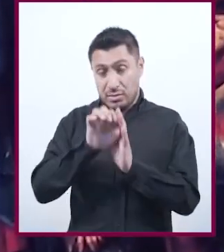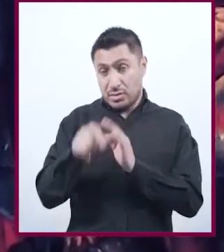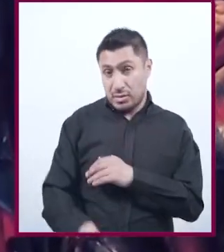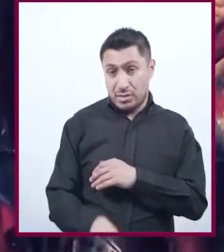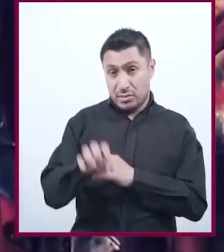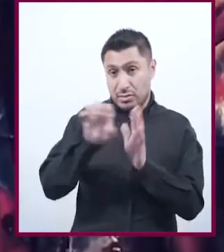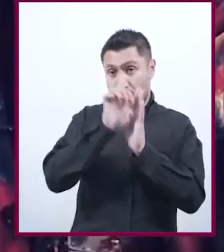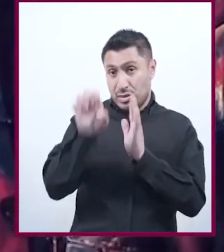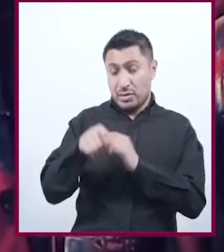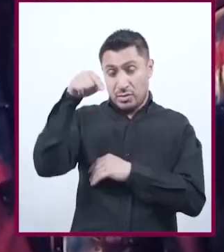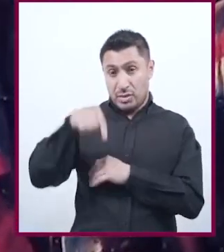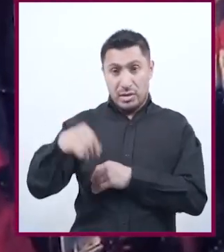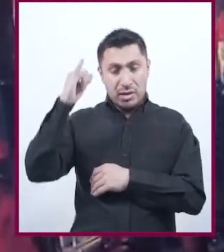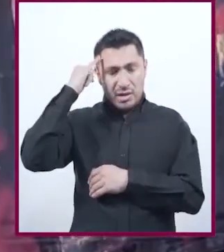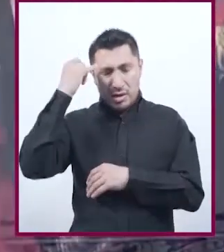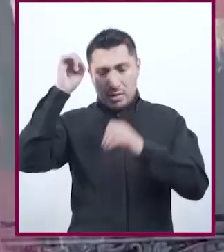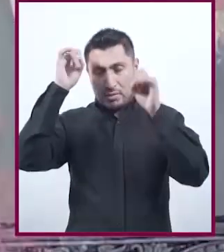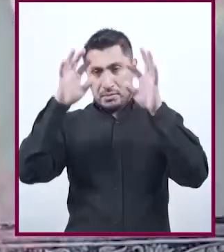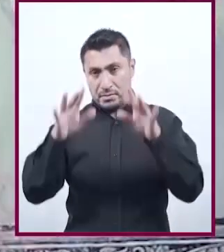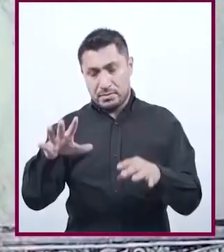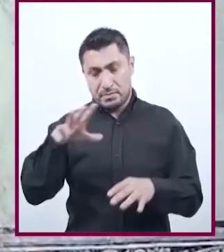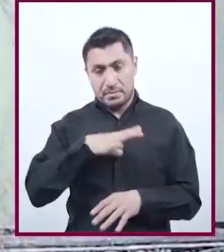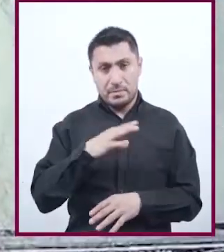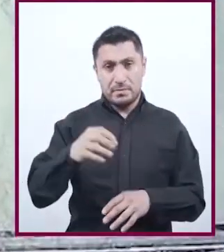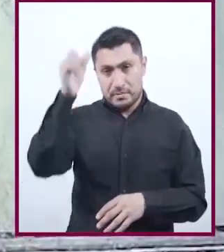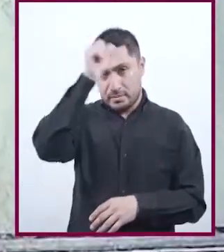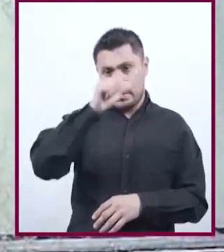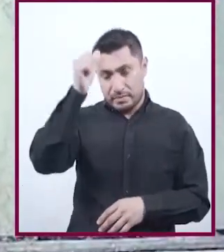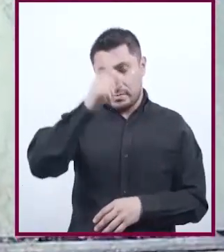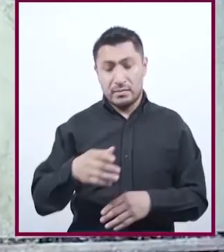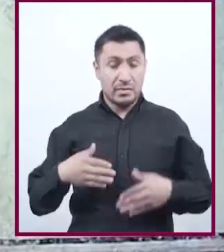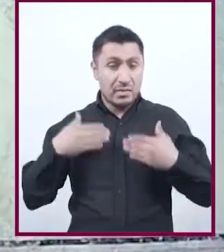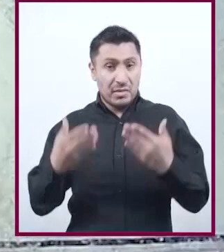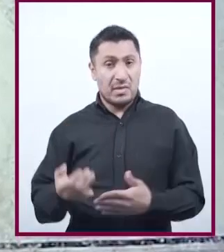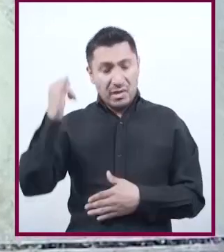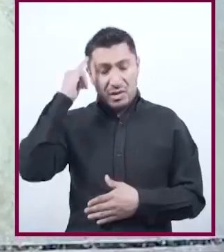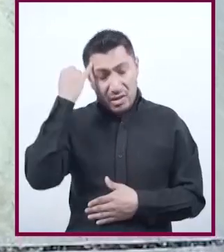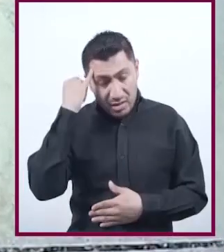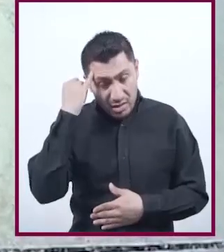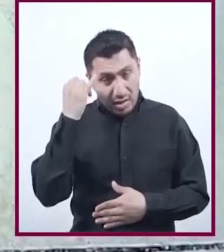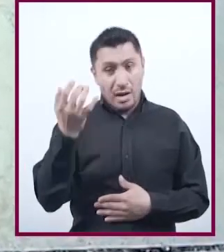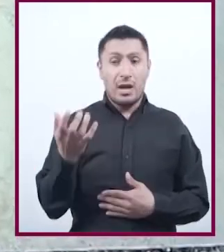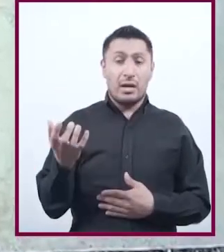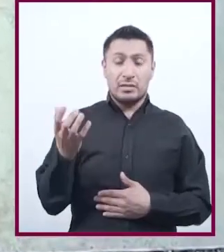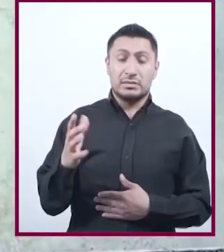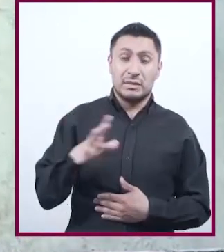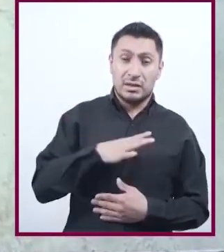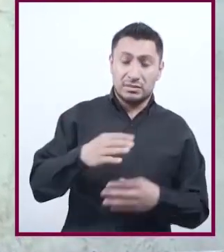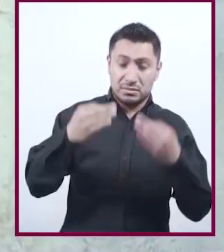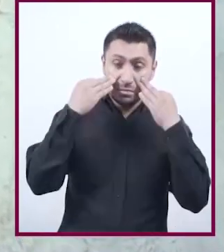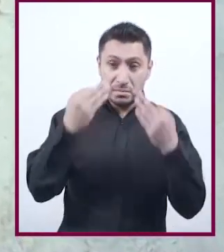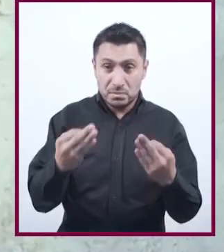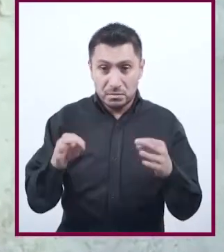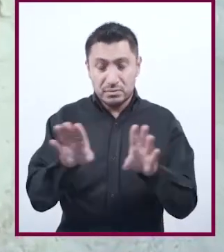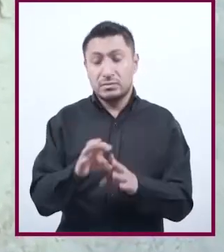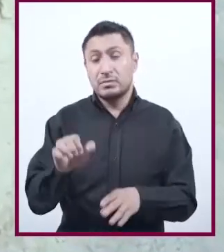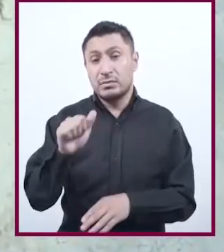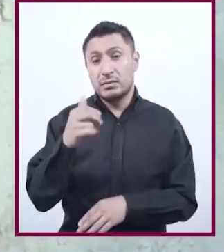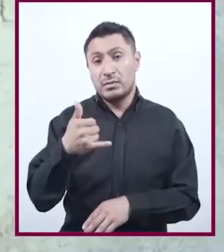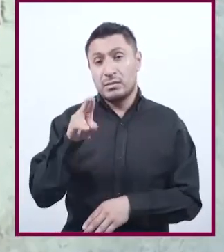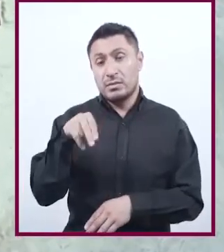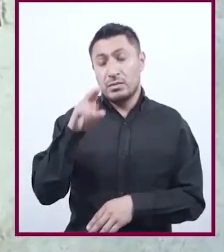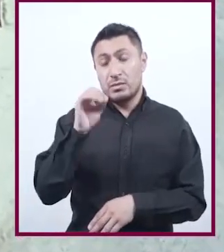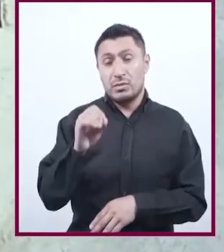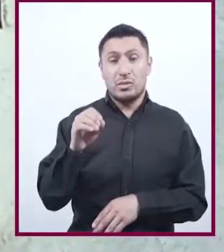que confesaran indígenas, el hecho de que se tomara muy en cuenta el ayuno, el sacrificio, y de hecho hasta